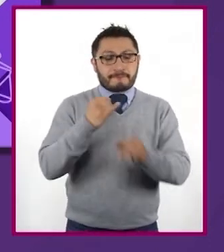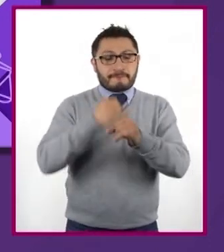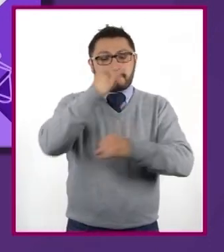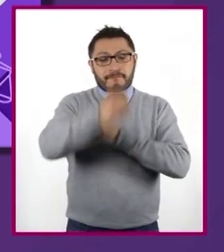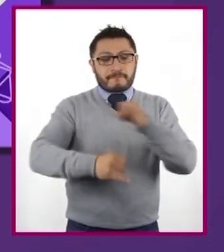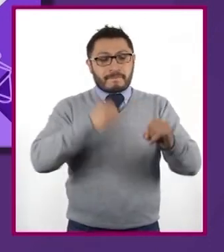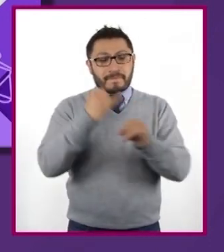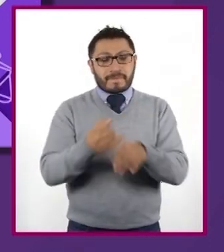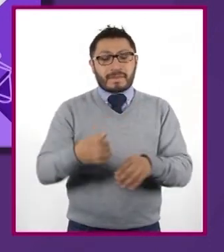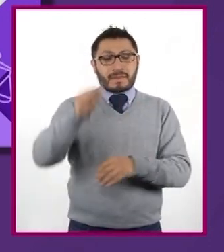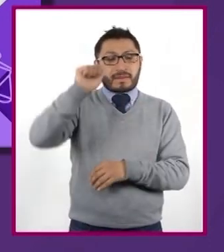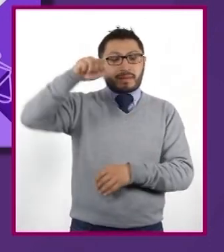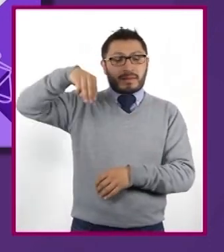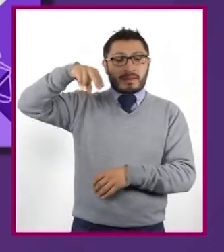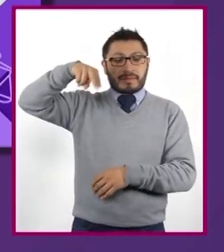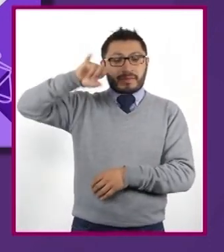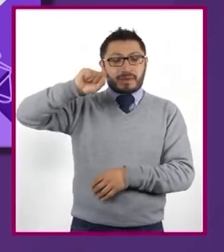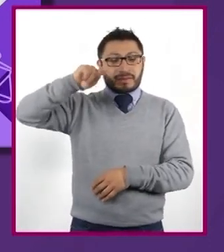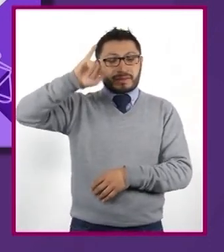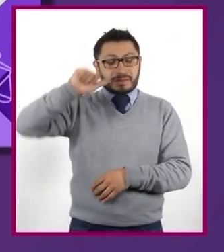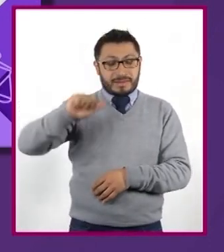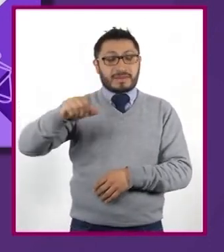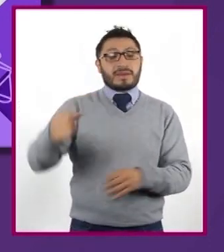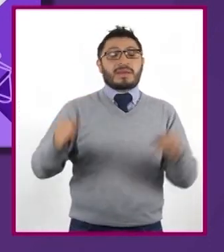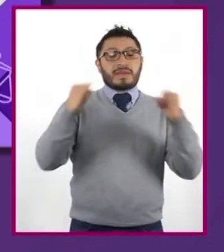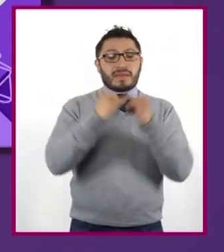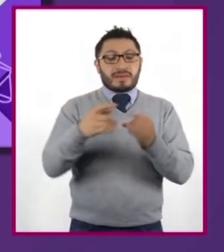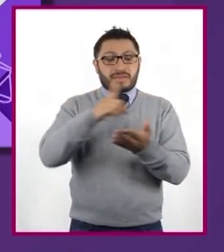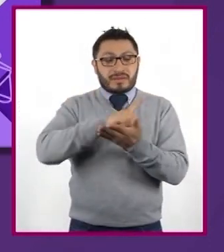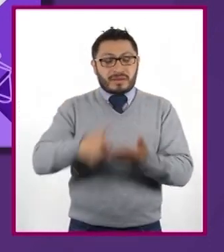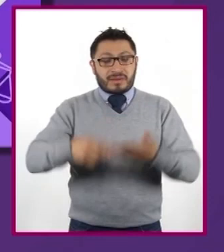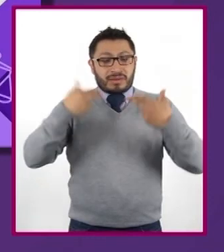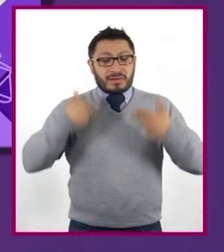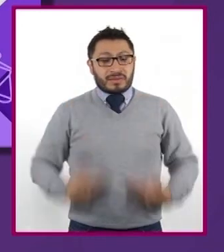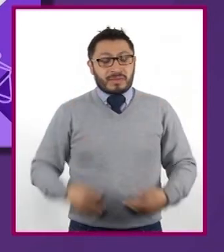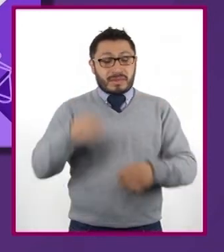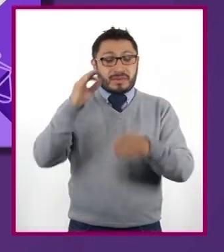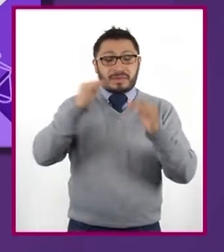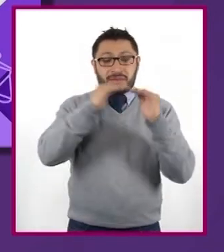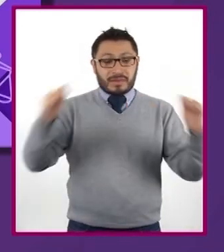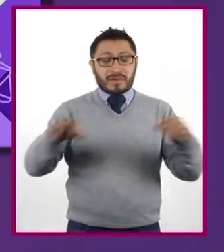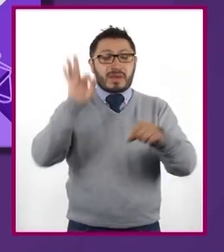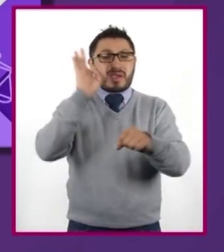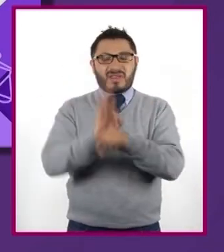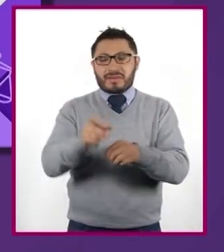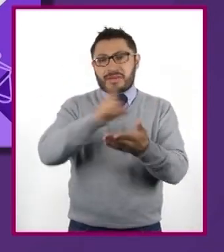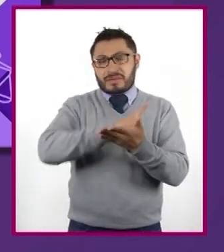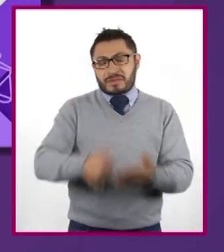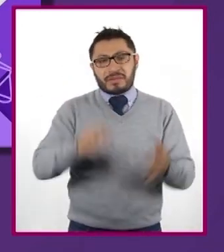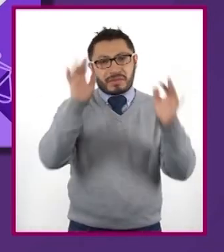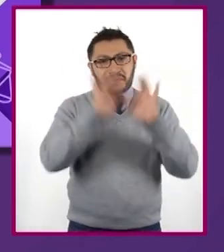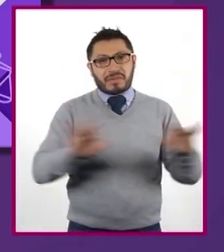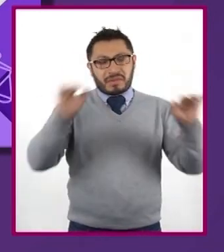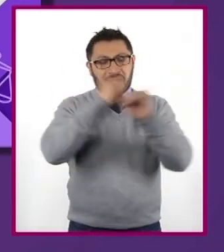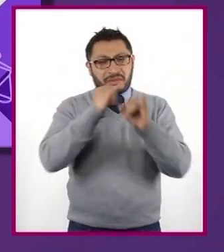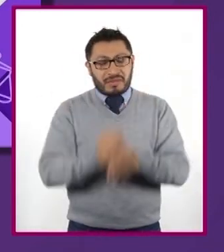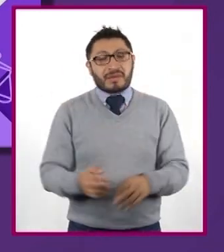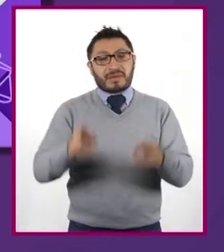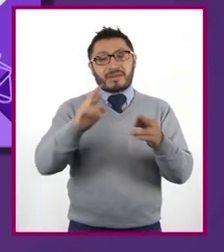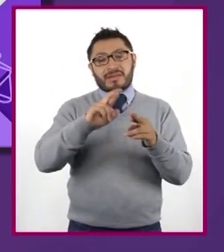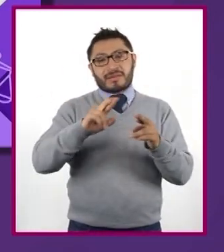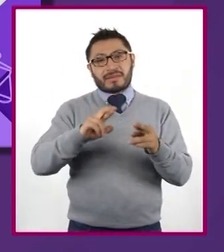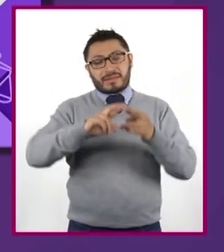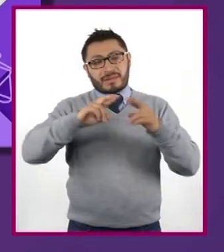Instituto Mexicano de Derechos Humanos y Democracia, Defensa de los Derechos Digitales, Red Nacional